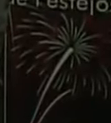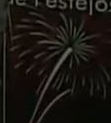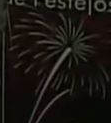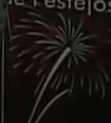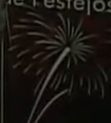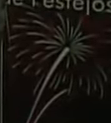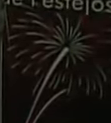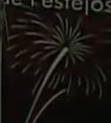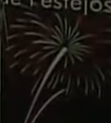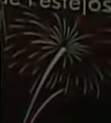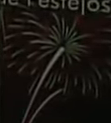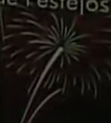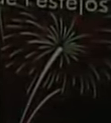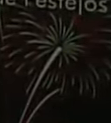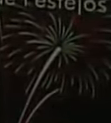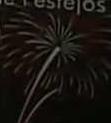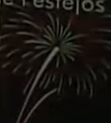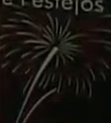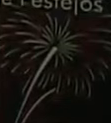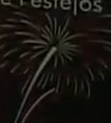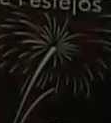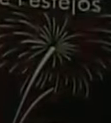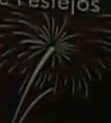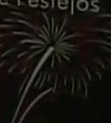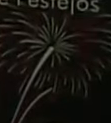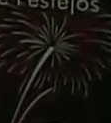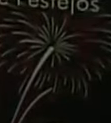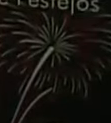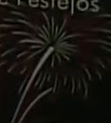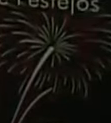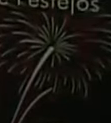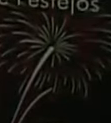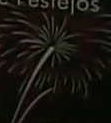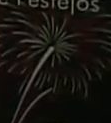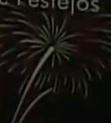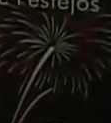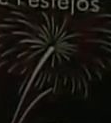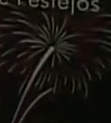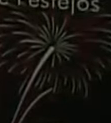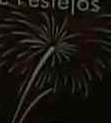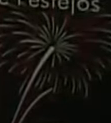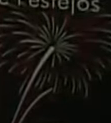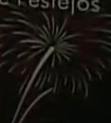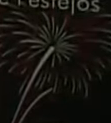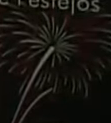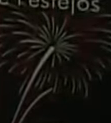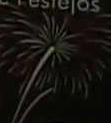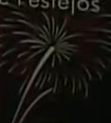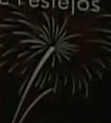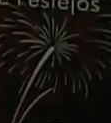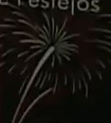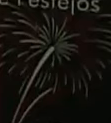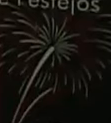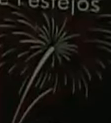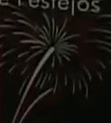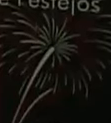que me están contando desde Gran Canaria que ha sido así. Yo no sé, yo no era consciente de que el señor Calero tenía toda